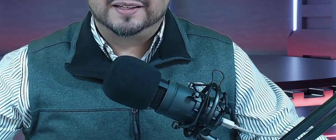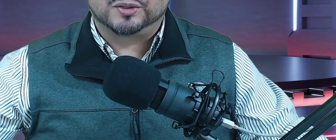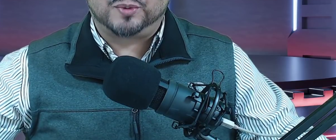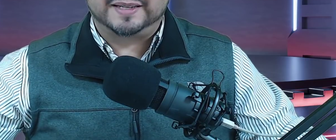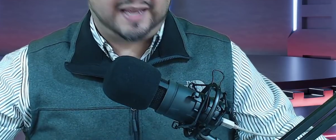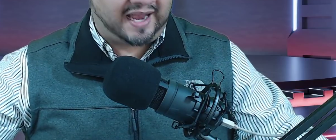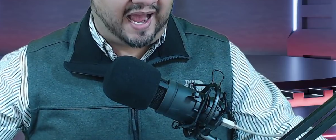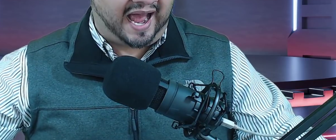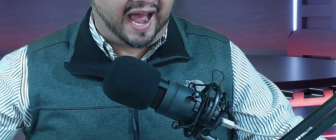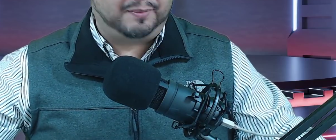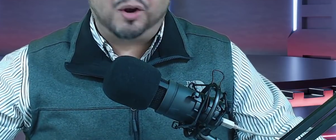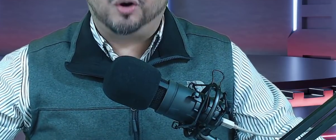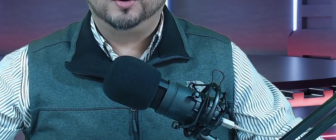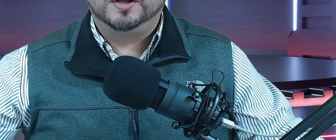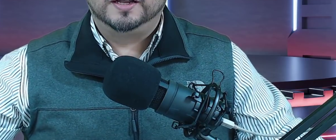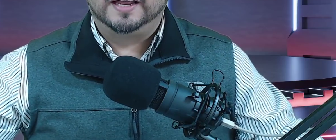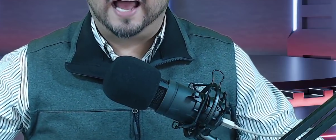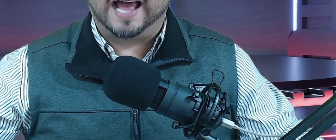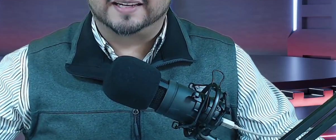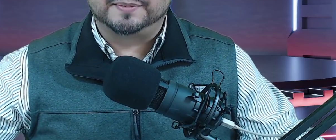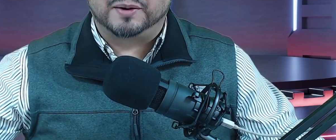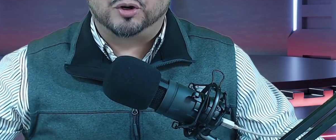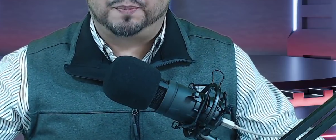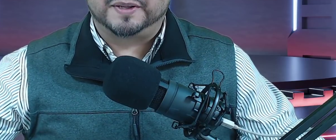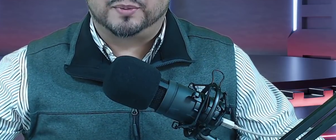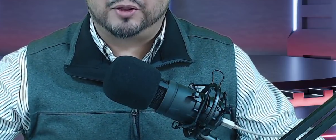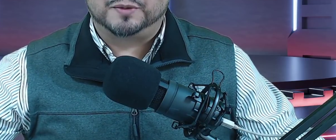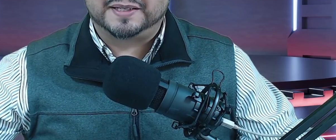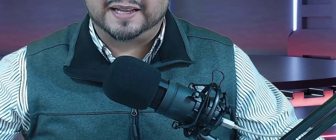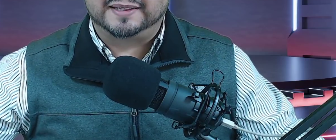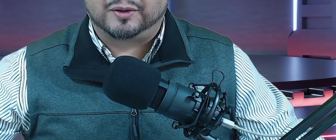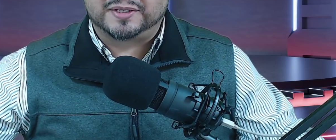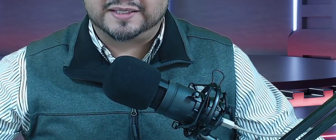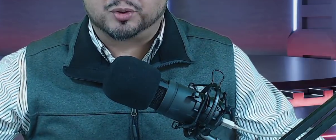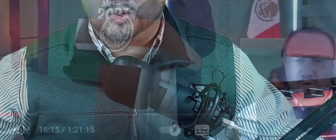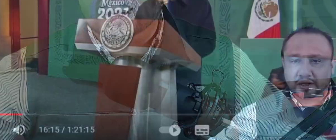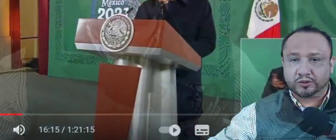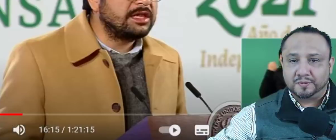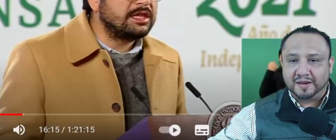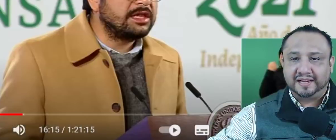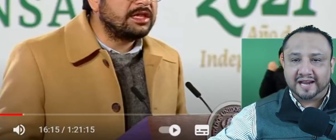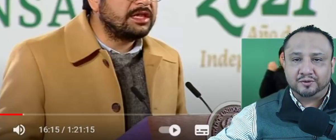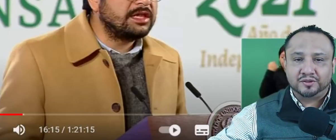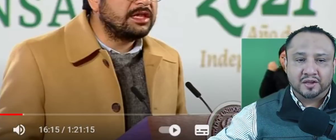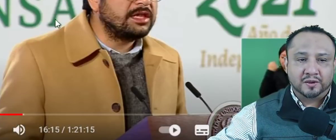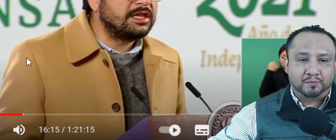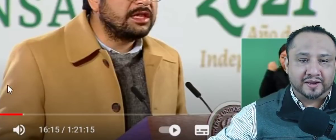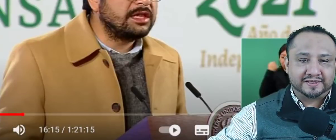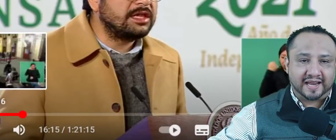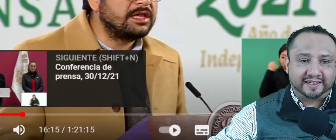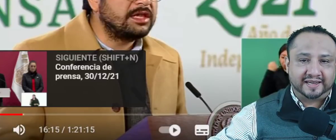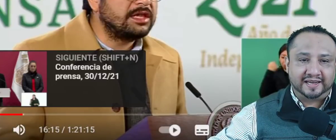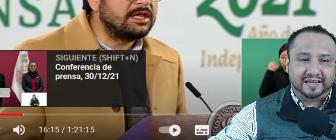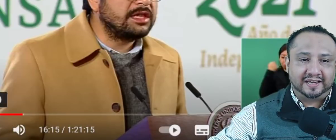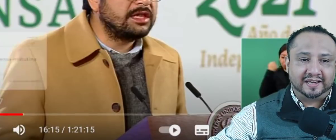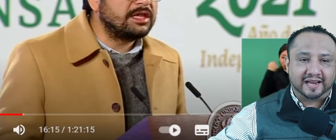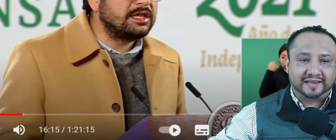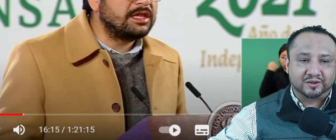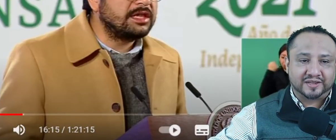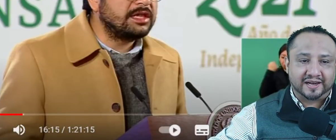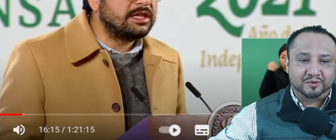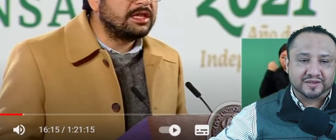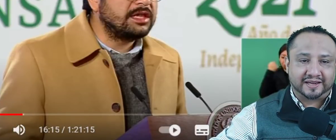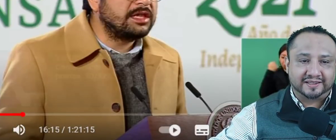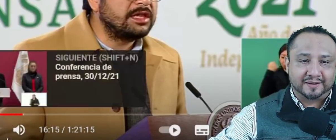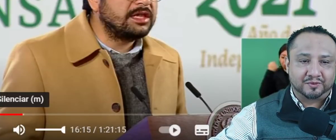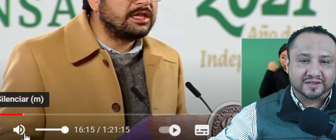de los cuales hablo andrés manuel lópez obrador presidente de los estados unidos mexicanos pues aquí aquí